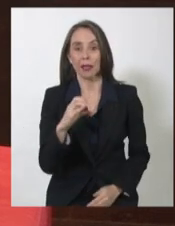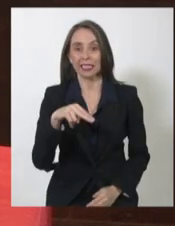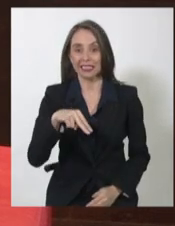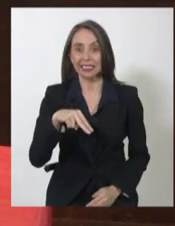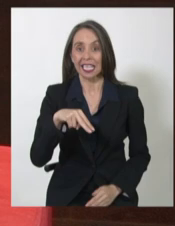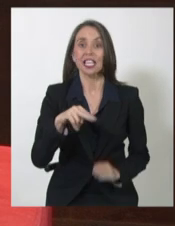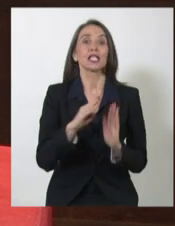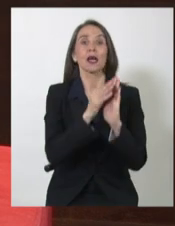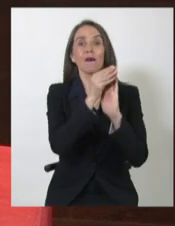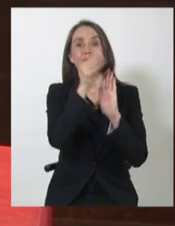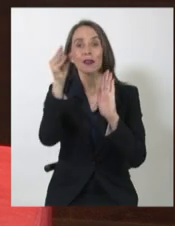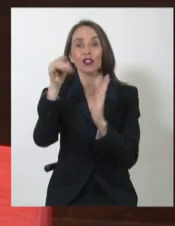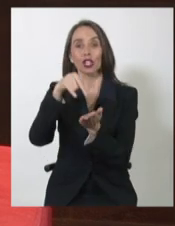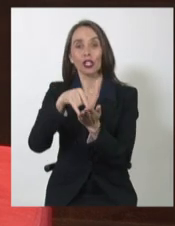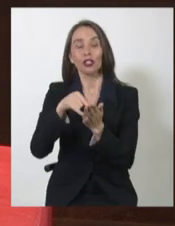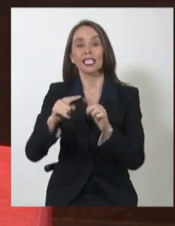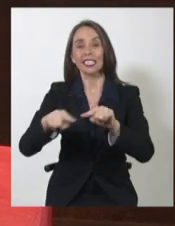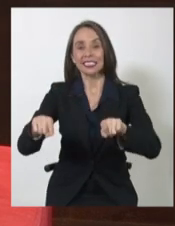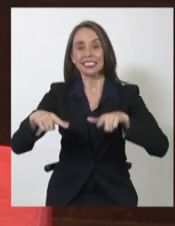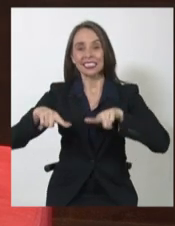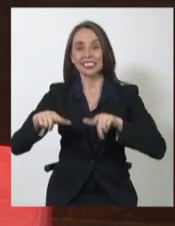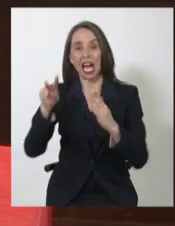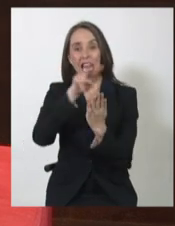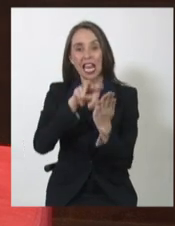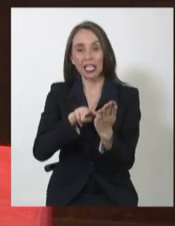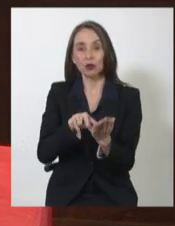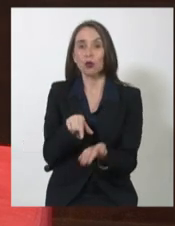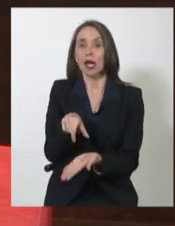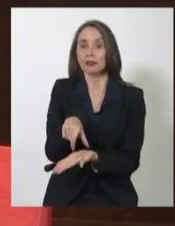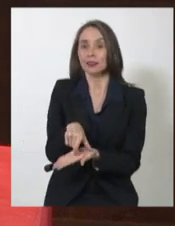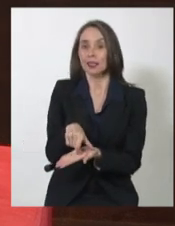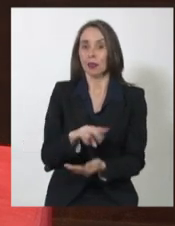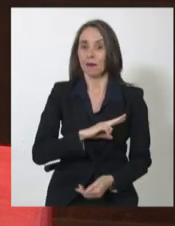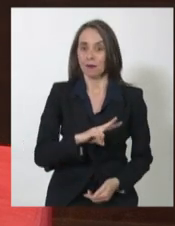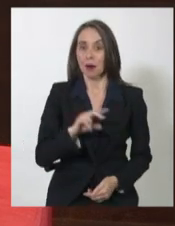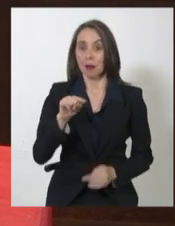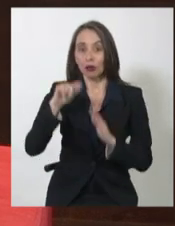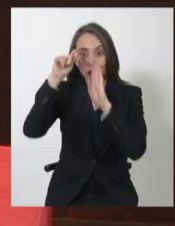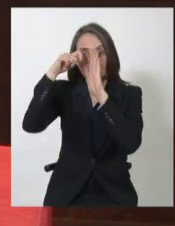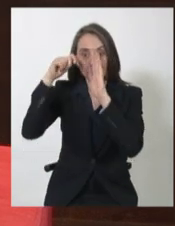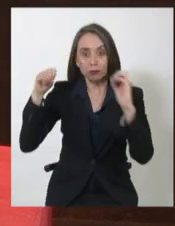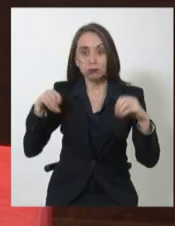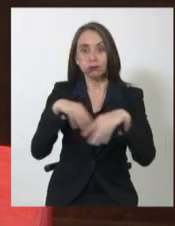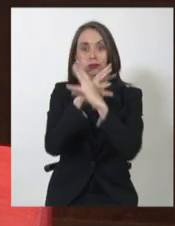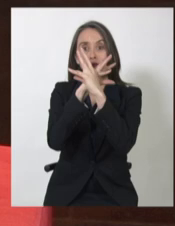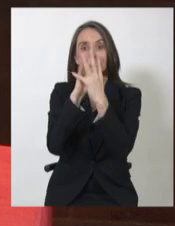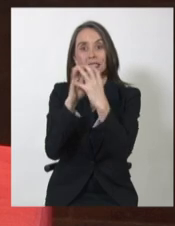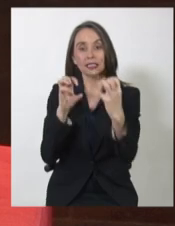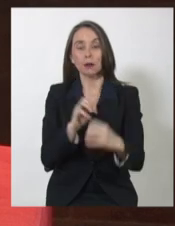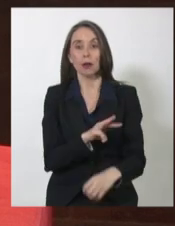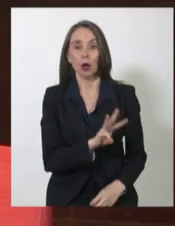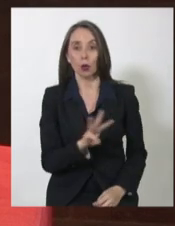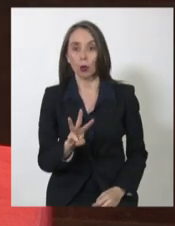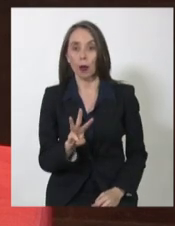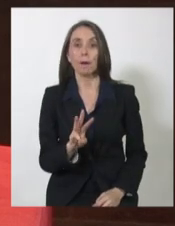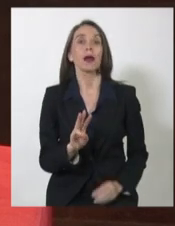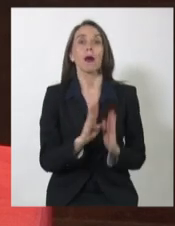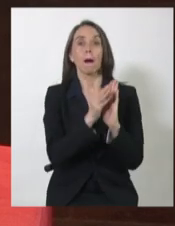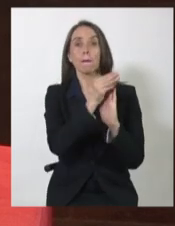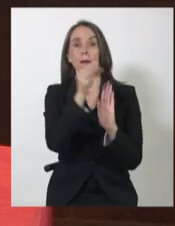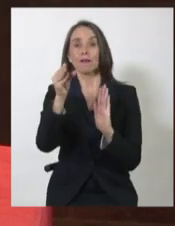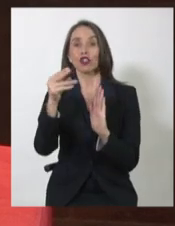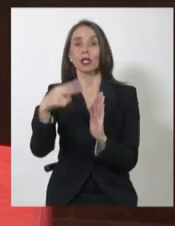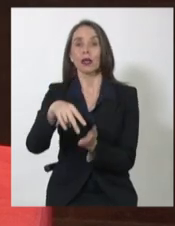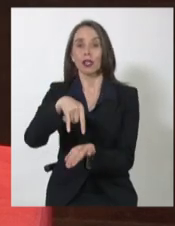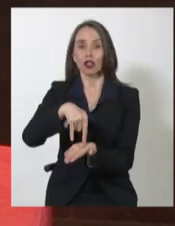lectura de la Biblioteca del Congreso en su sede de Valparaíso. Esta actividad está siendo transmitida vía streaming en el sitio web de la Biblioteca del Congreso